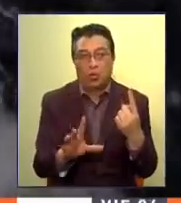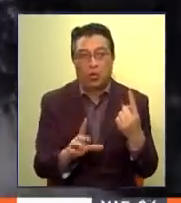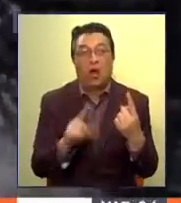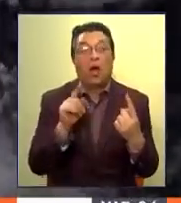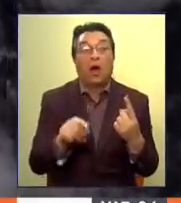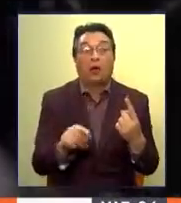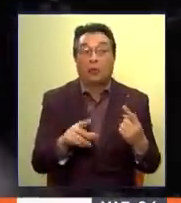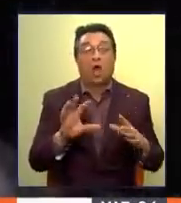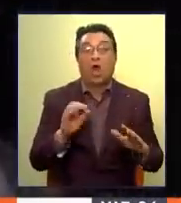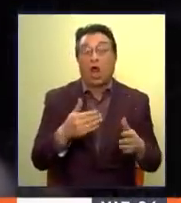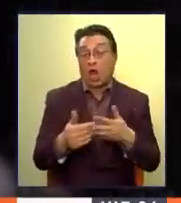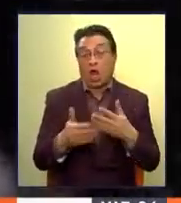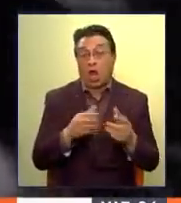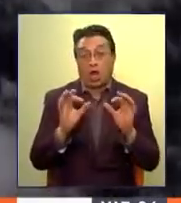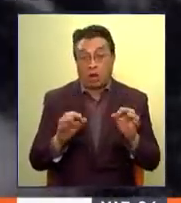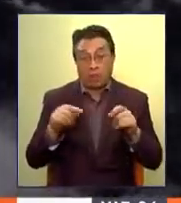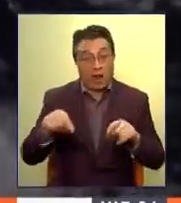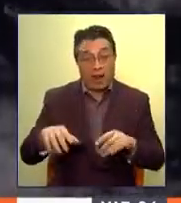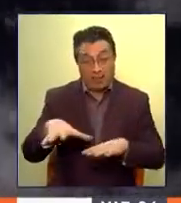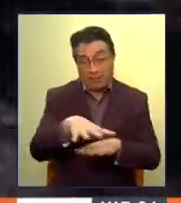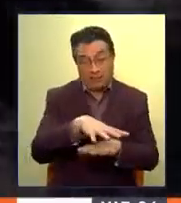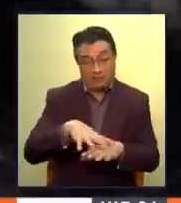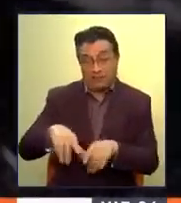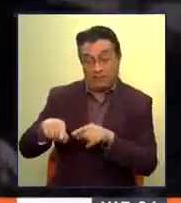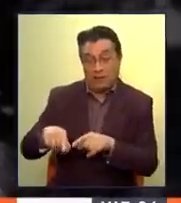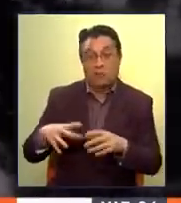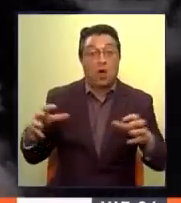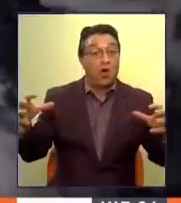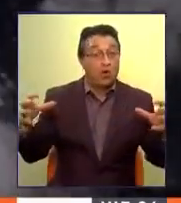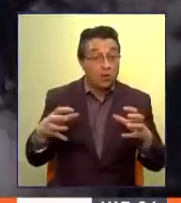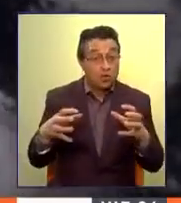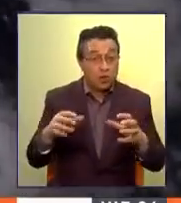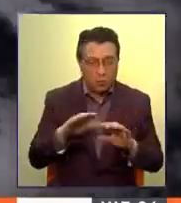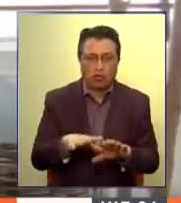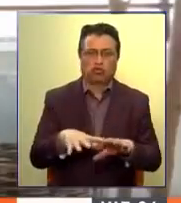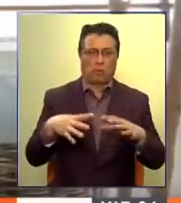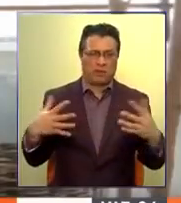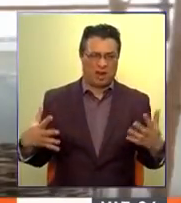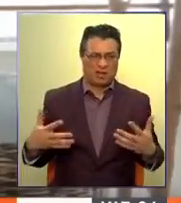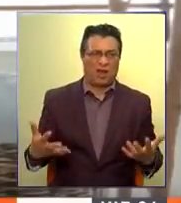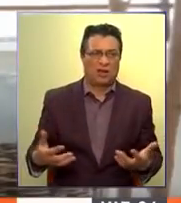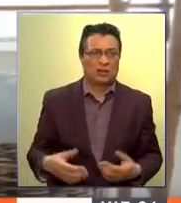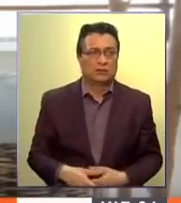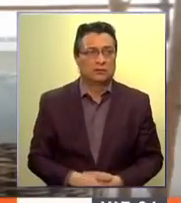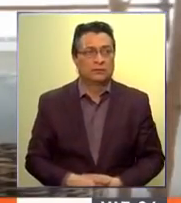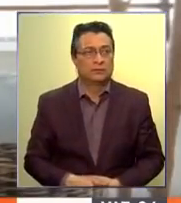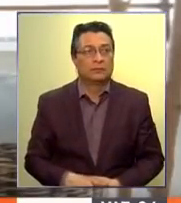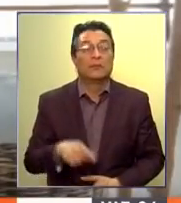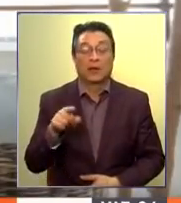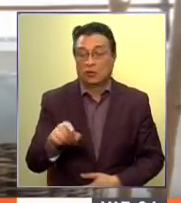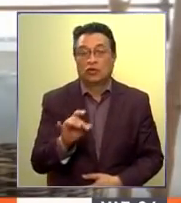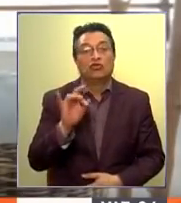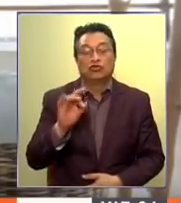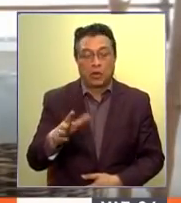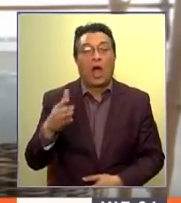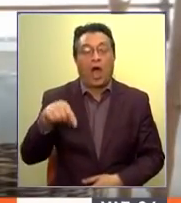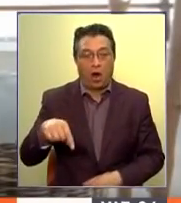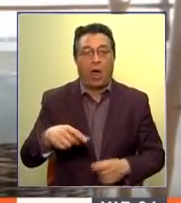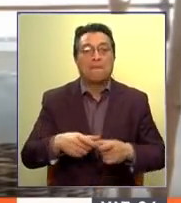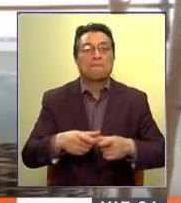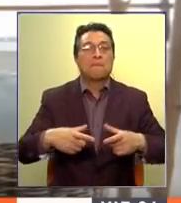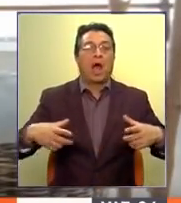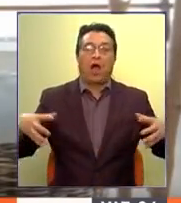fenómenos comunes de esta época en la zona, su intensidad ha generado sorpresa. Claramente son fenómenos que están alcanzando una mayor dimensión,